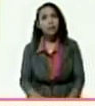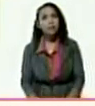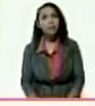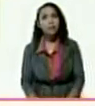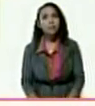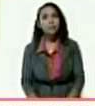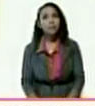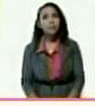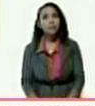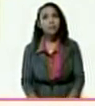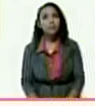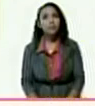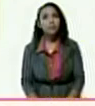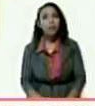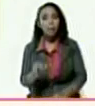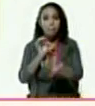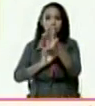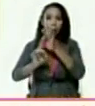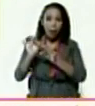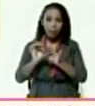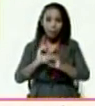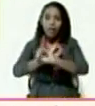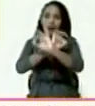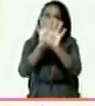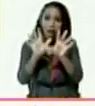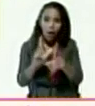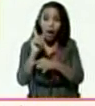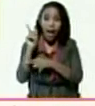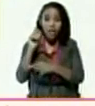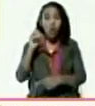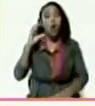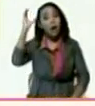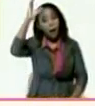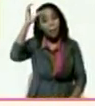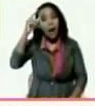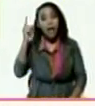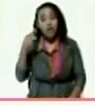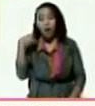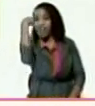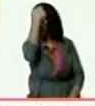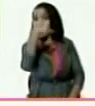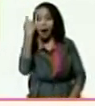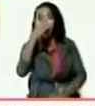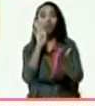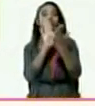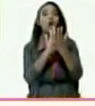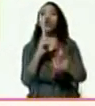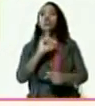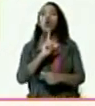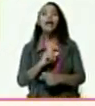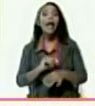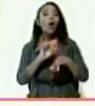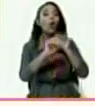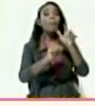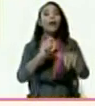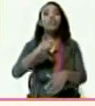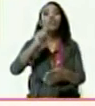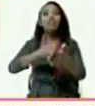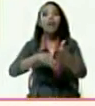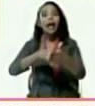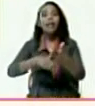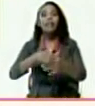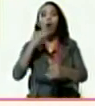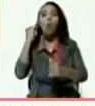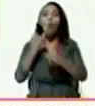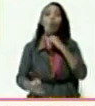real. Me explico, que ellos sean capaces de presentarse con su cara, pues, que no estén comprando tarjetas por ahí última hora,